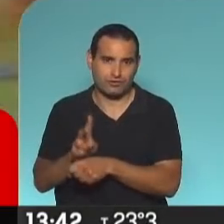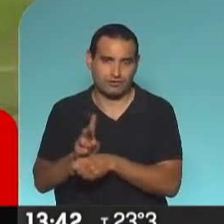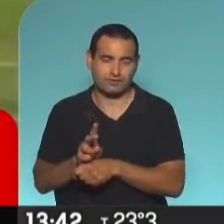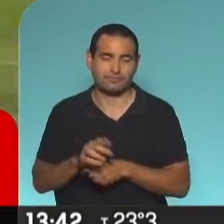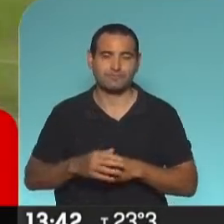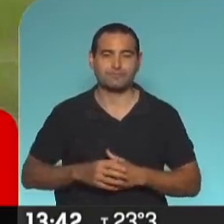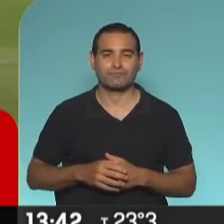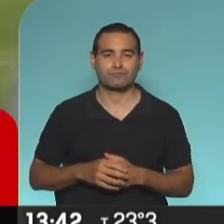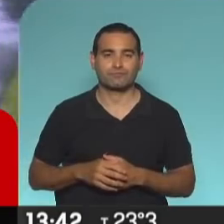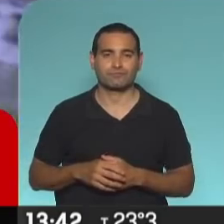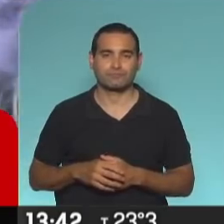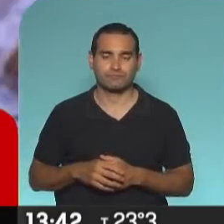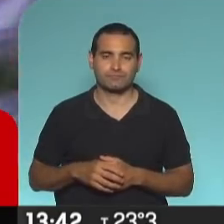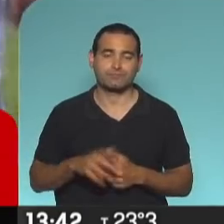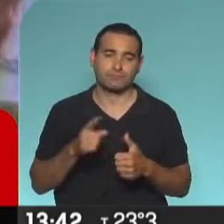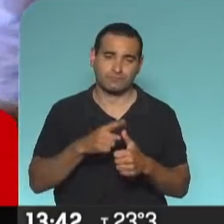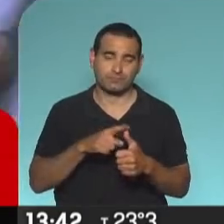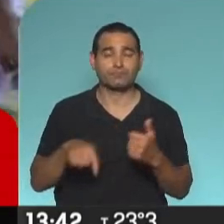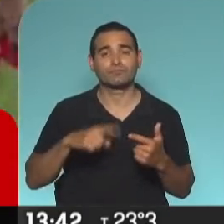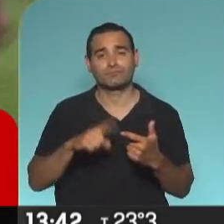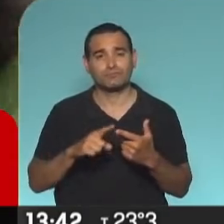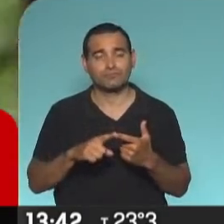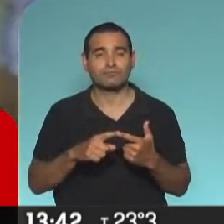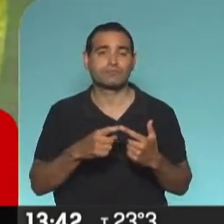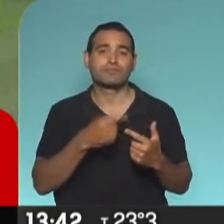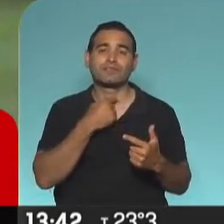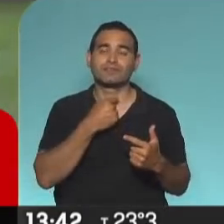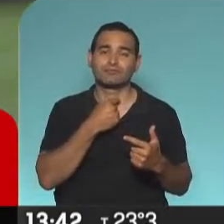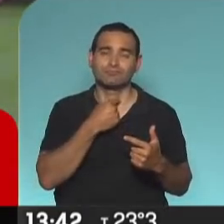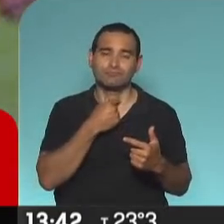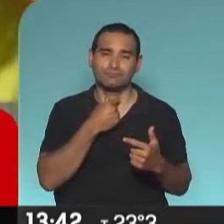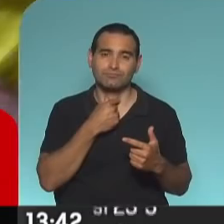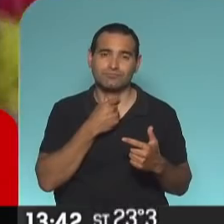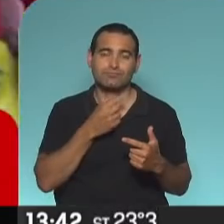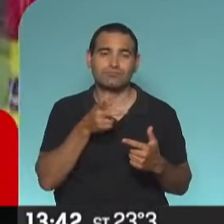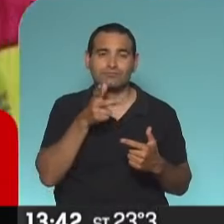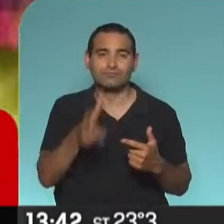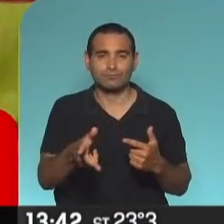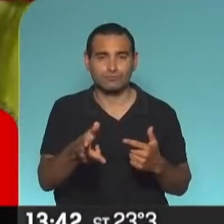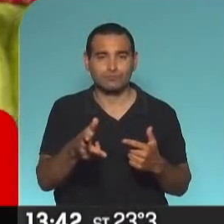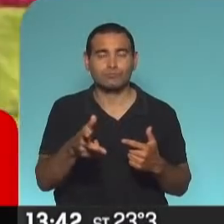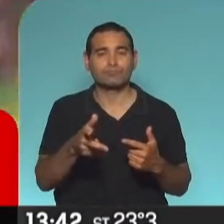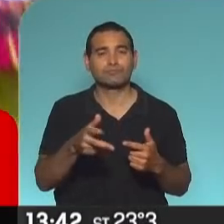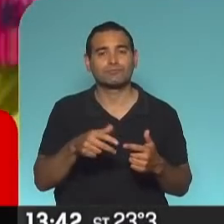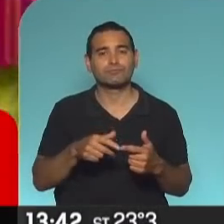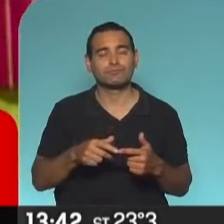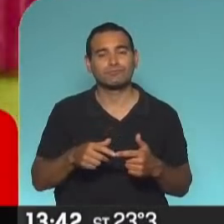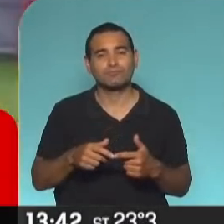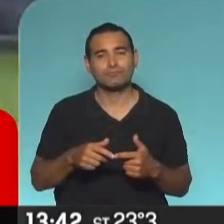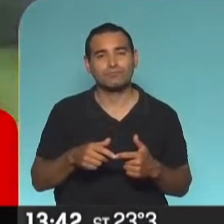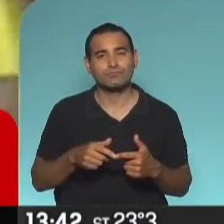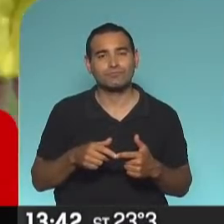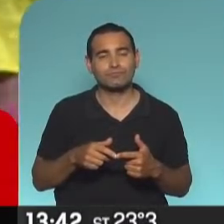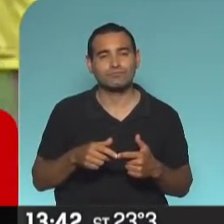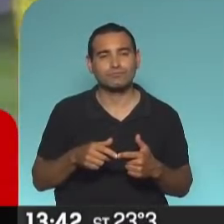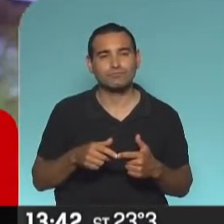alcoholismo. Eso por un lado. Por el otro, quería decirte que con respecto al